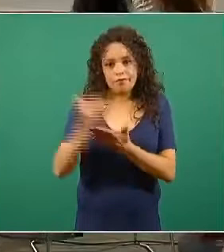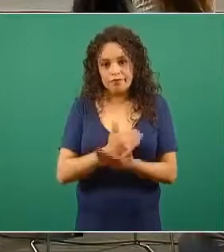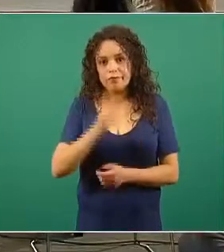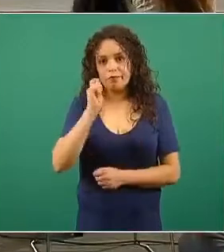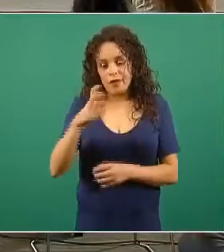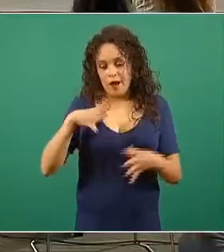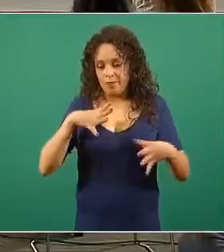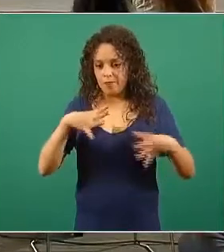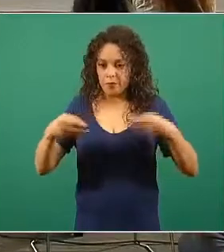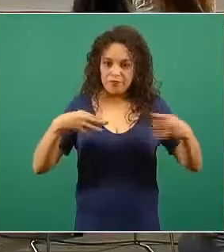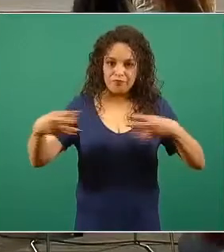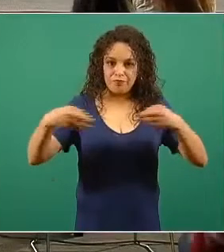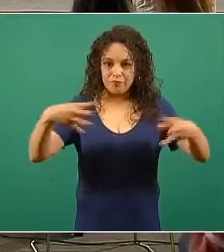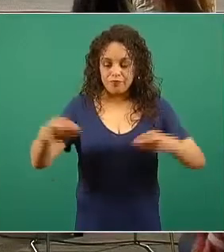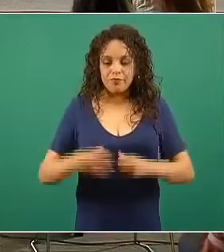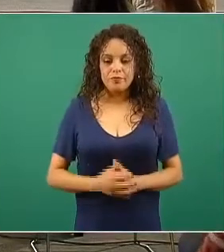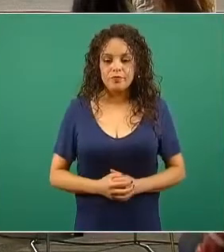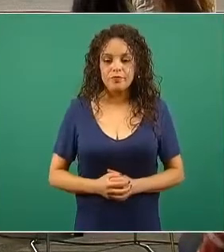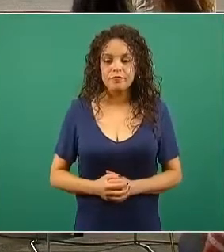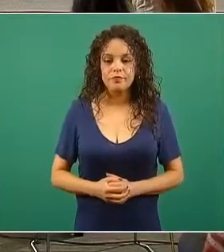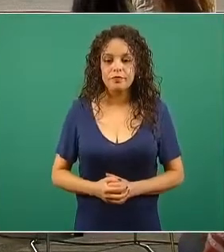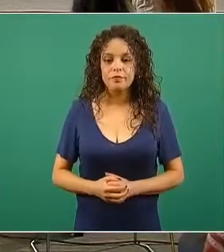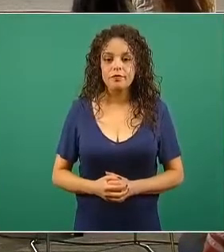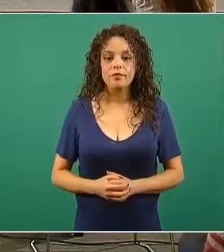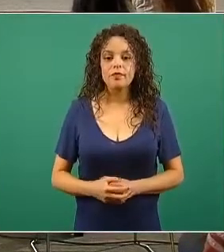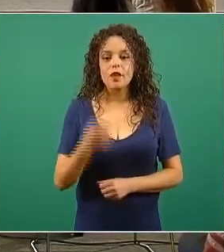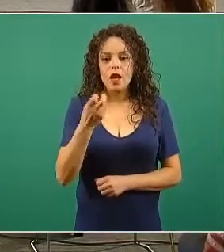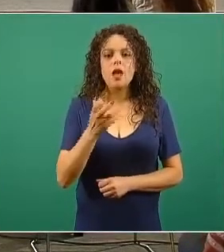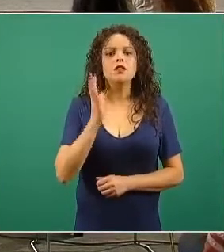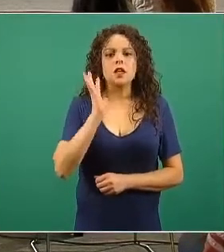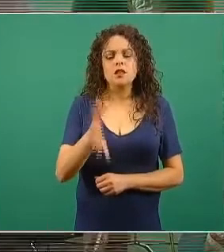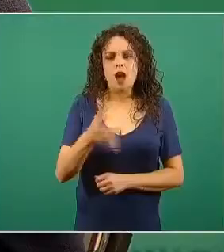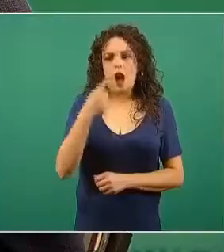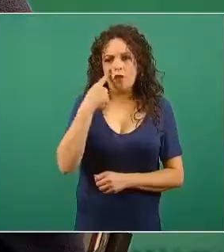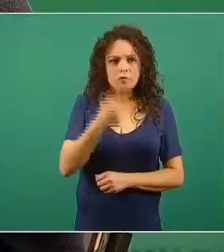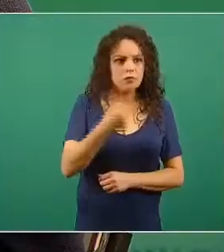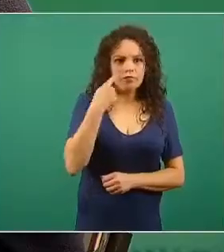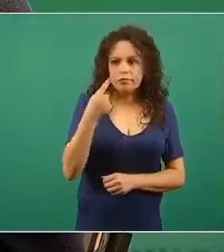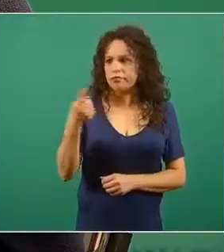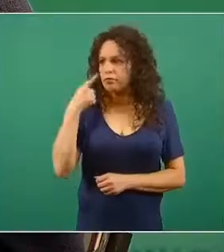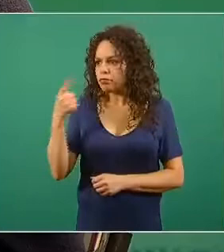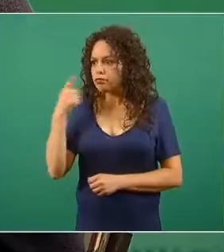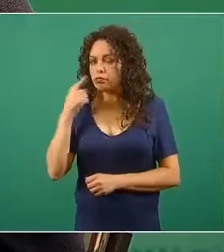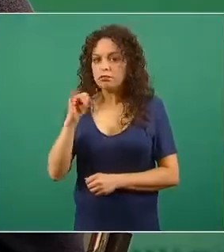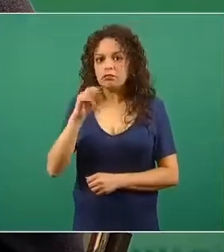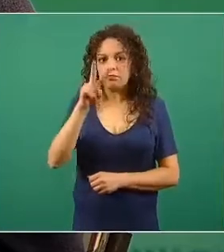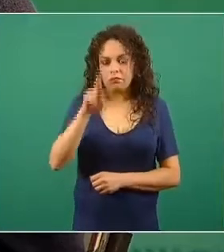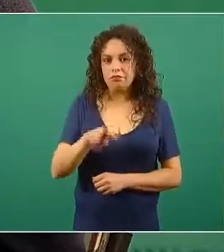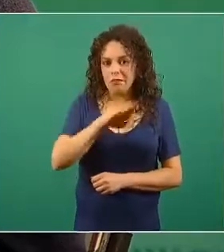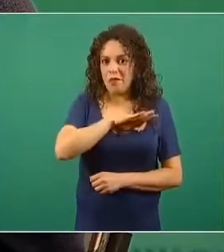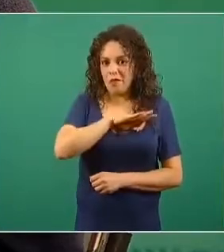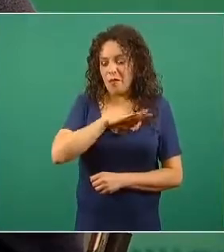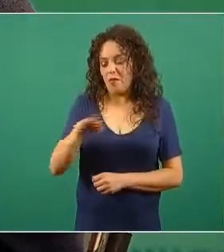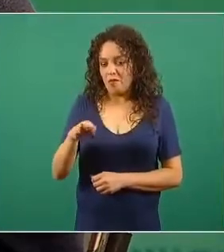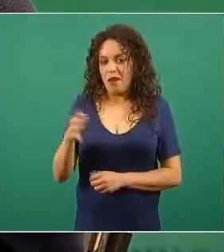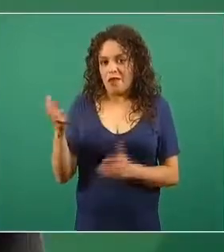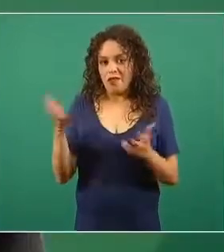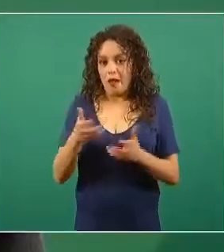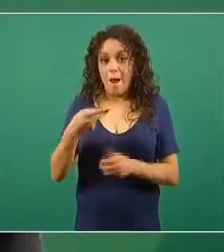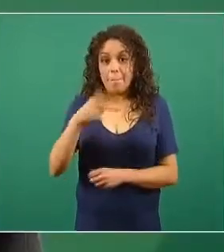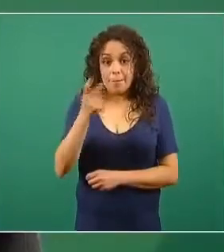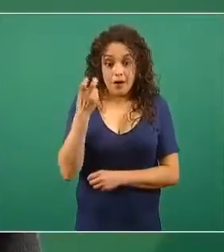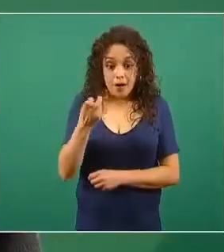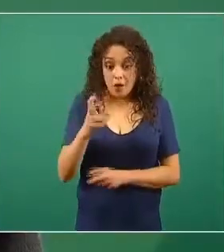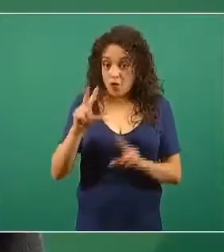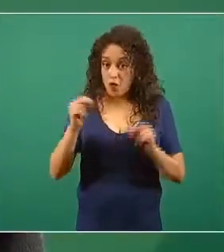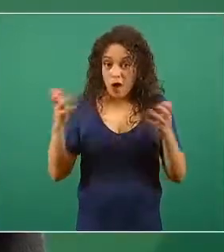la transmisión. Lo hemos visto cómo esto se logra en ciertas temporalidades, pero cuando esto no se pone